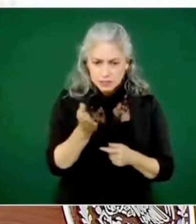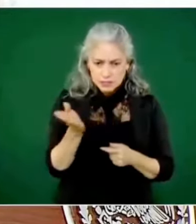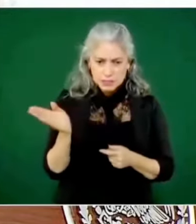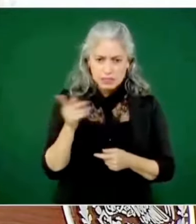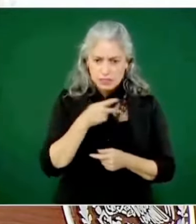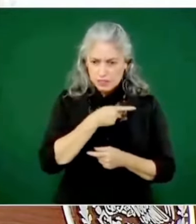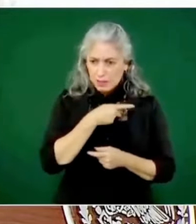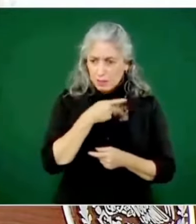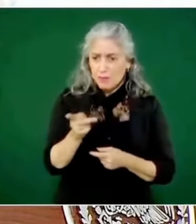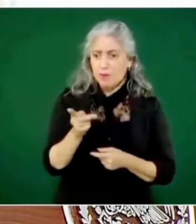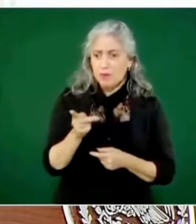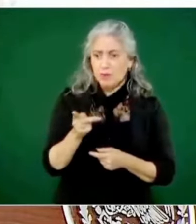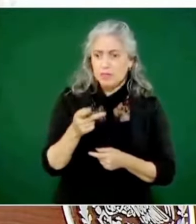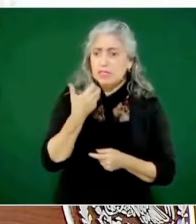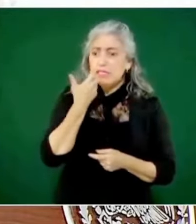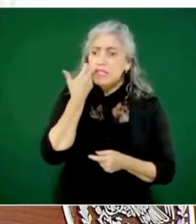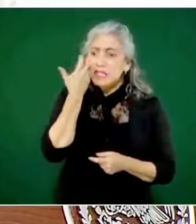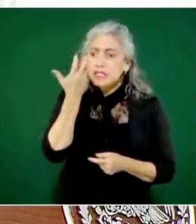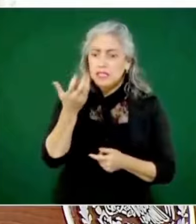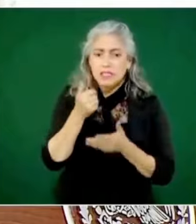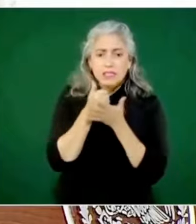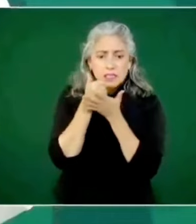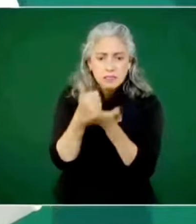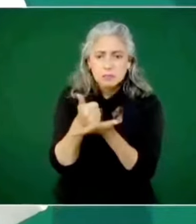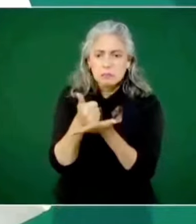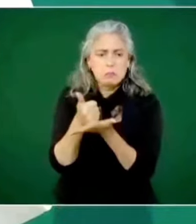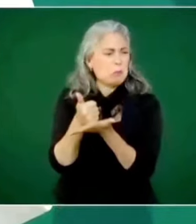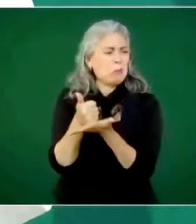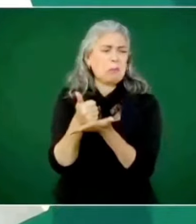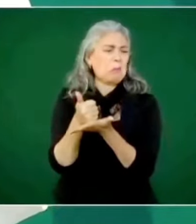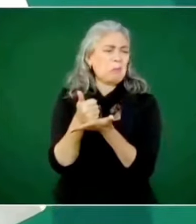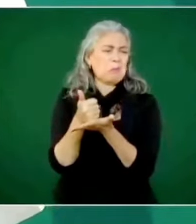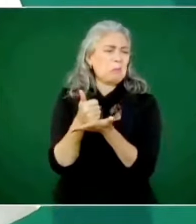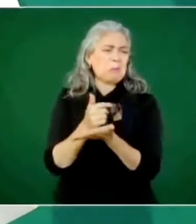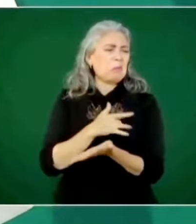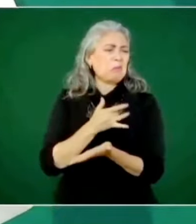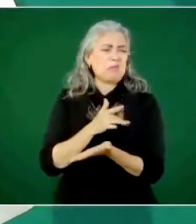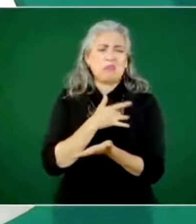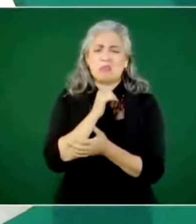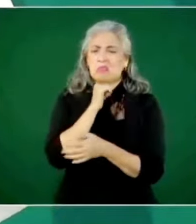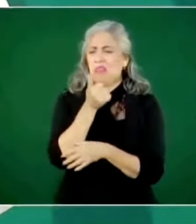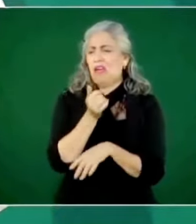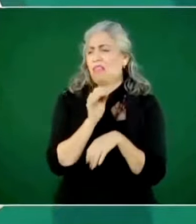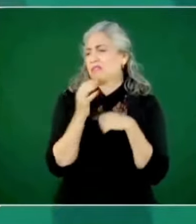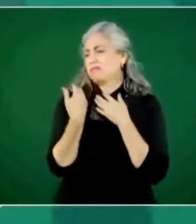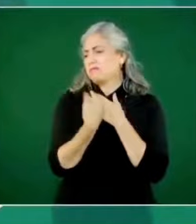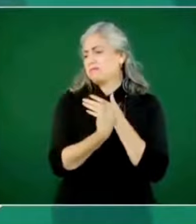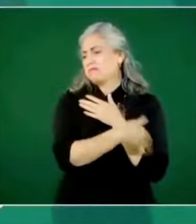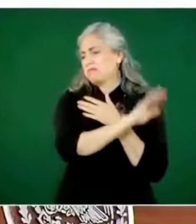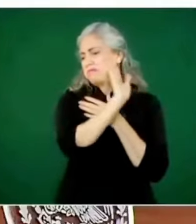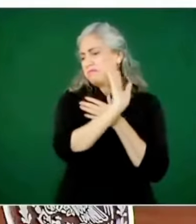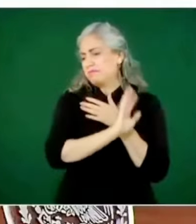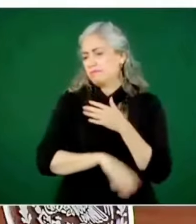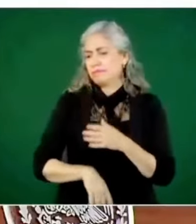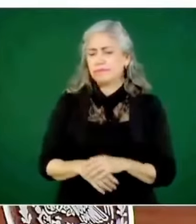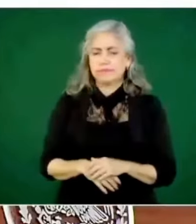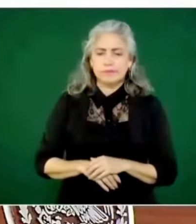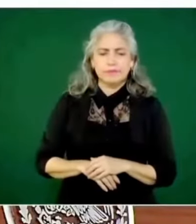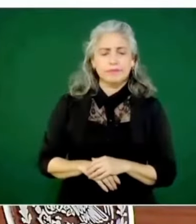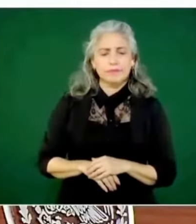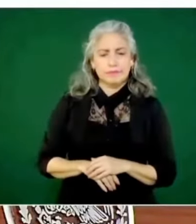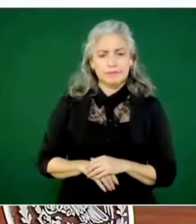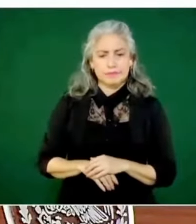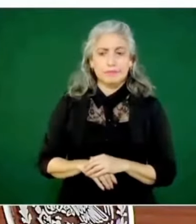podrá suceder